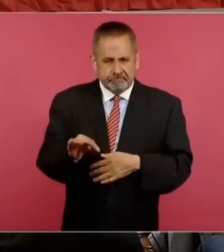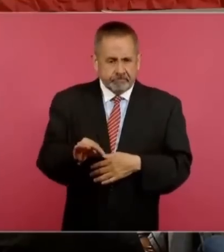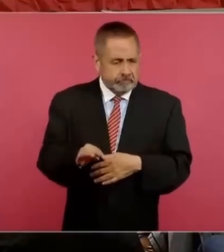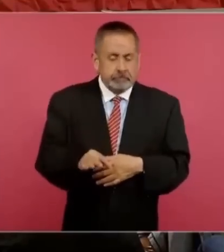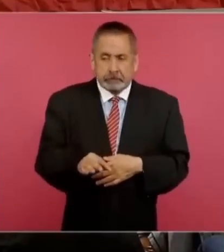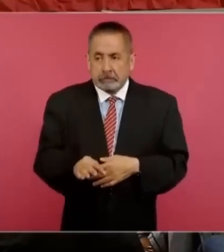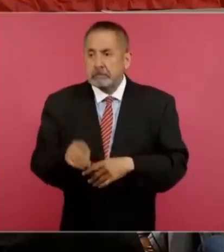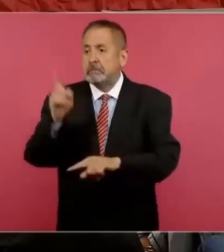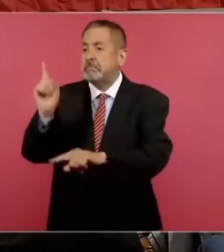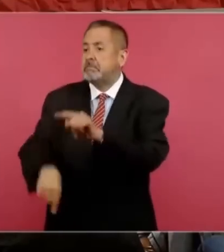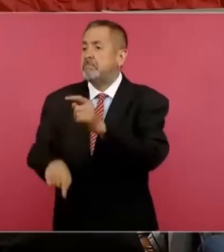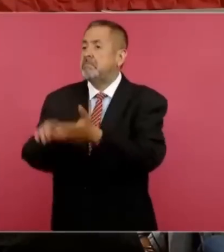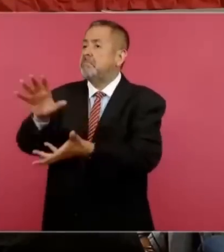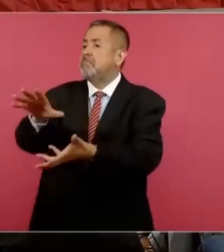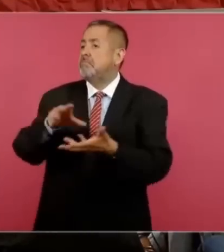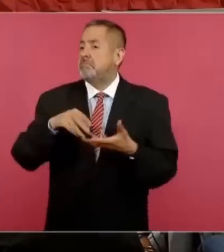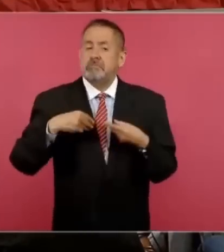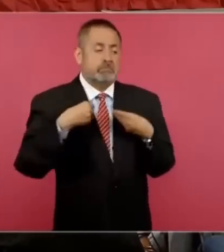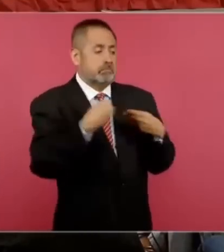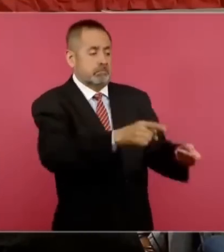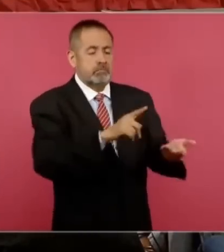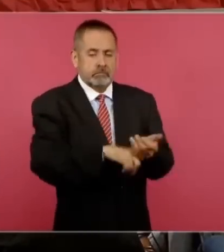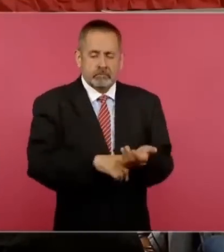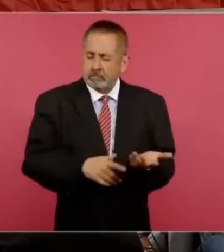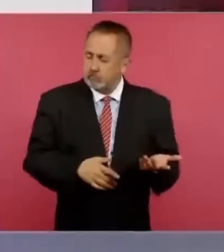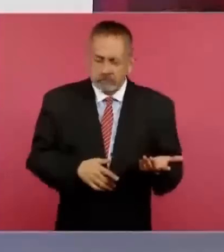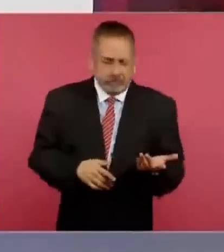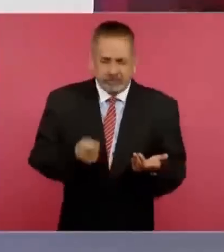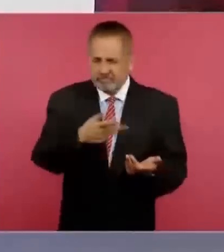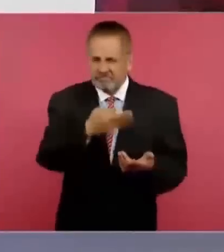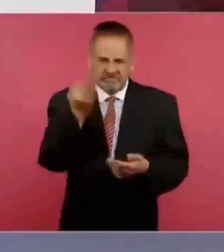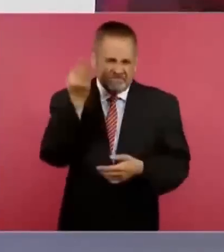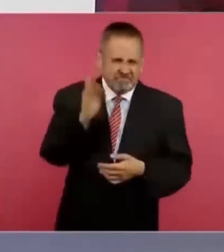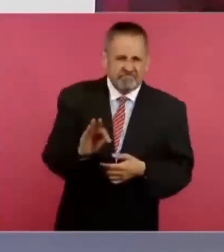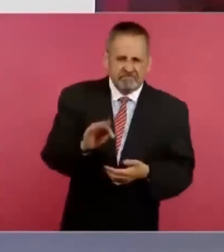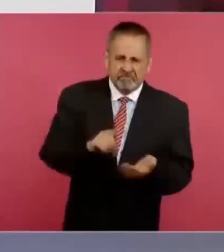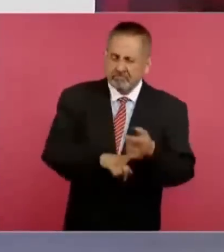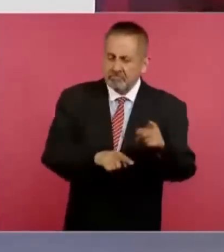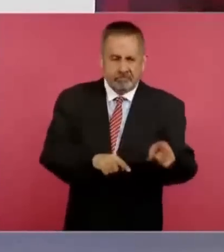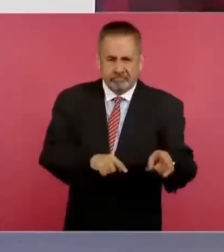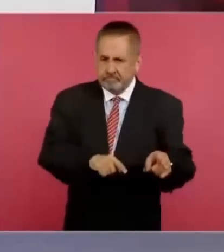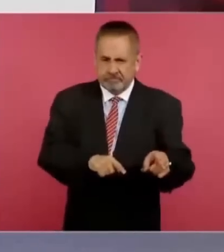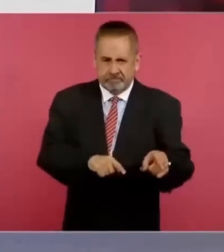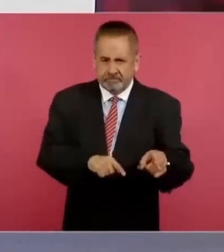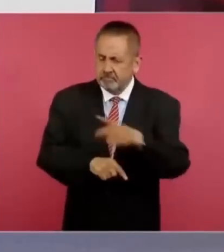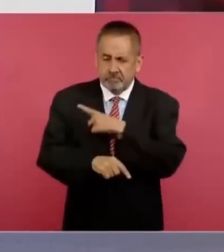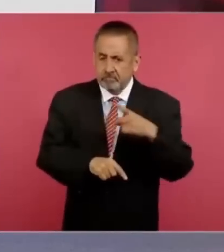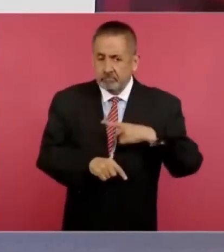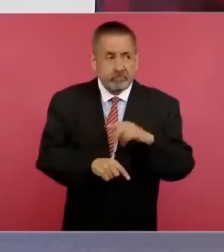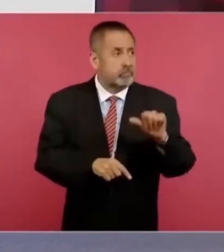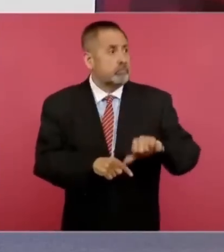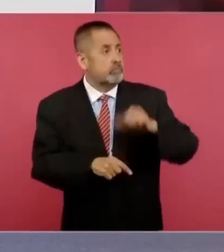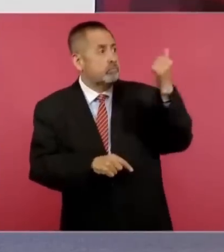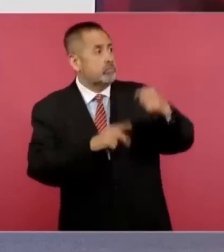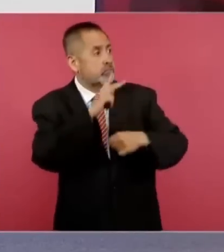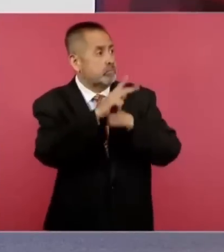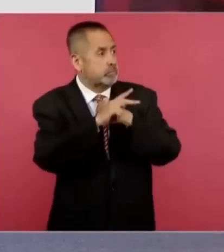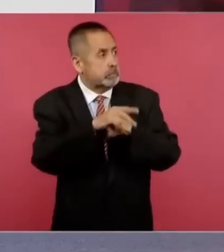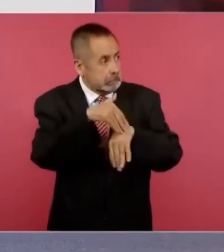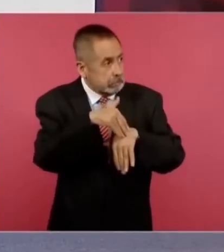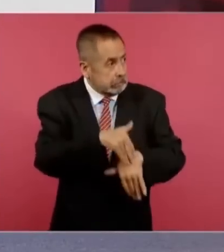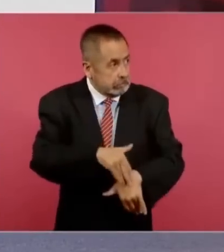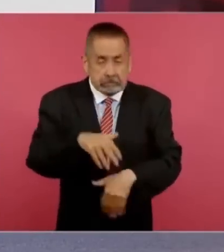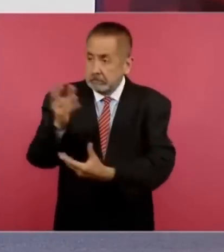entrega su país a los extranjeros. Los mexicanos